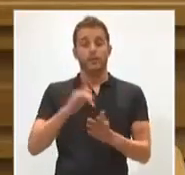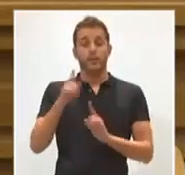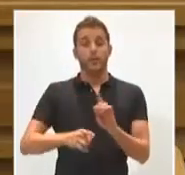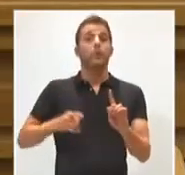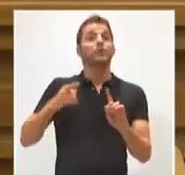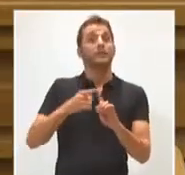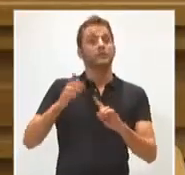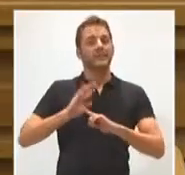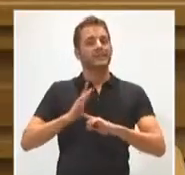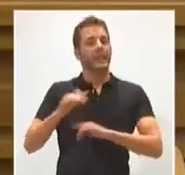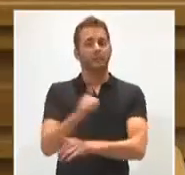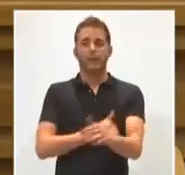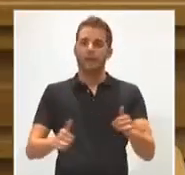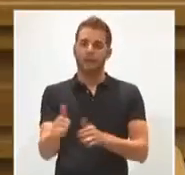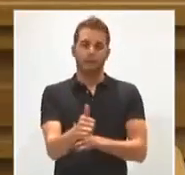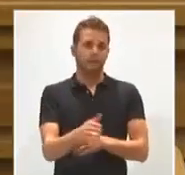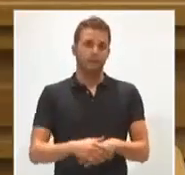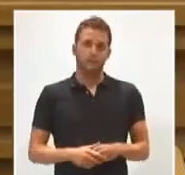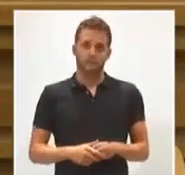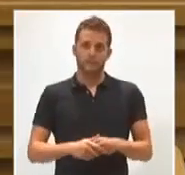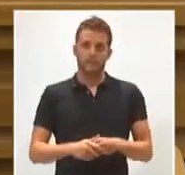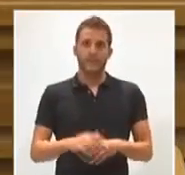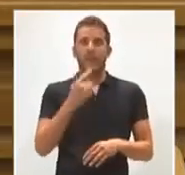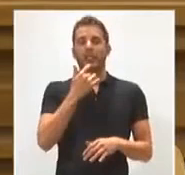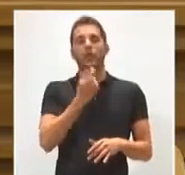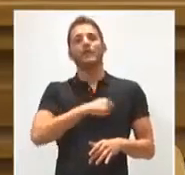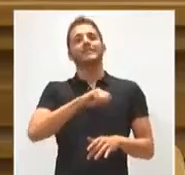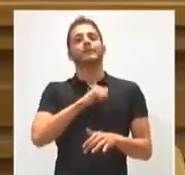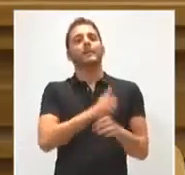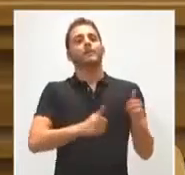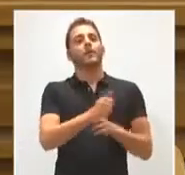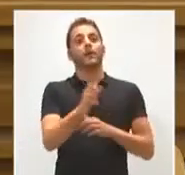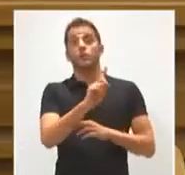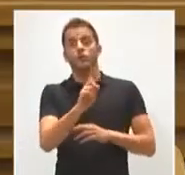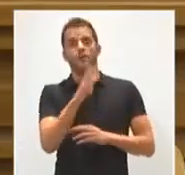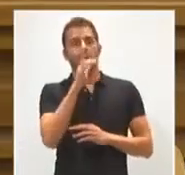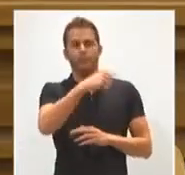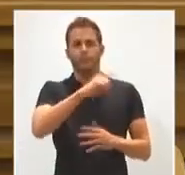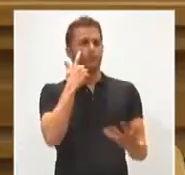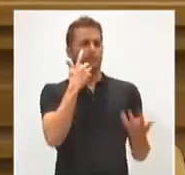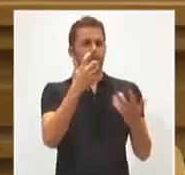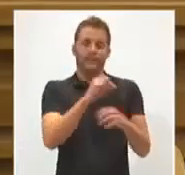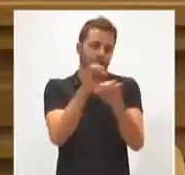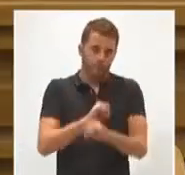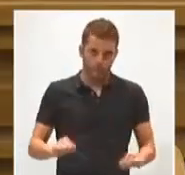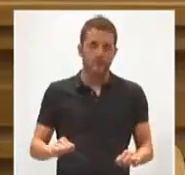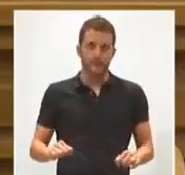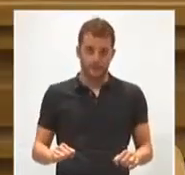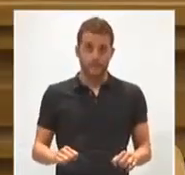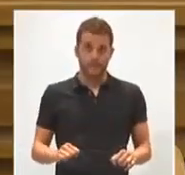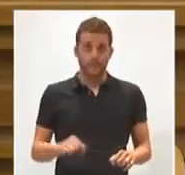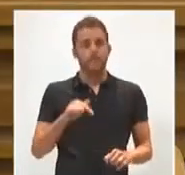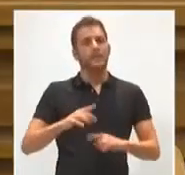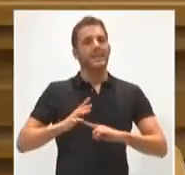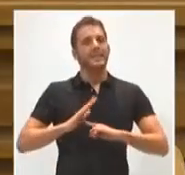castilla la mancha por delante no digo por delante de españa pero les llamaría ustedes muchísimo la atención eso es imposible la